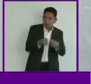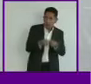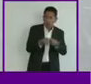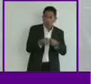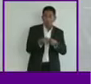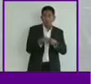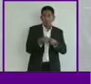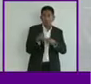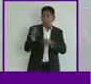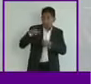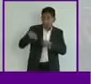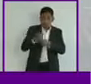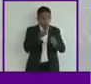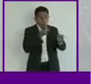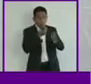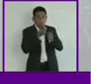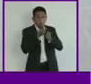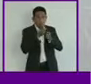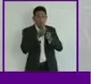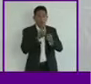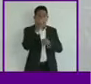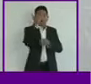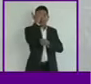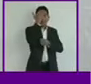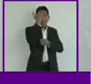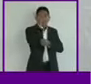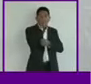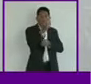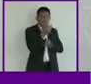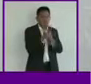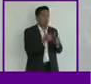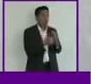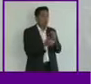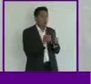redes sociales, están constantemente